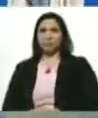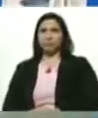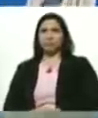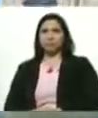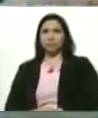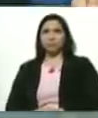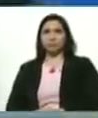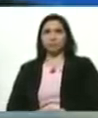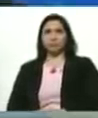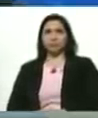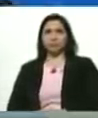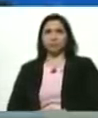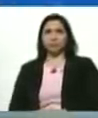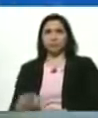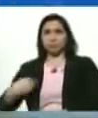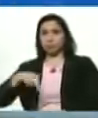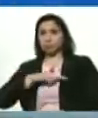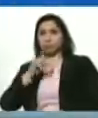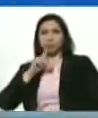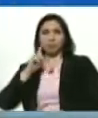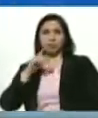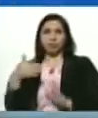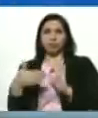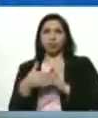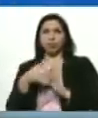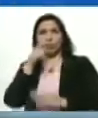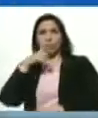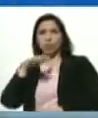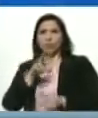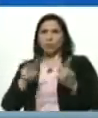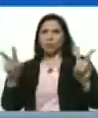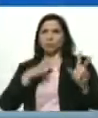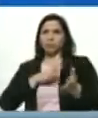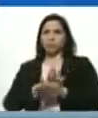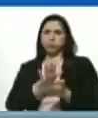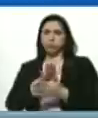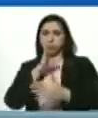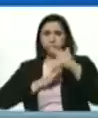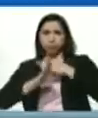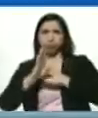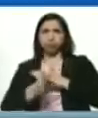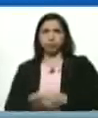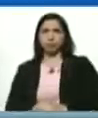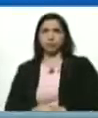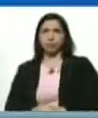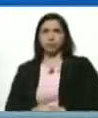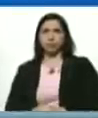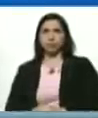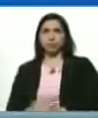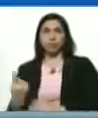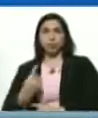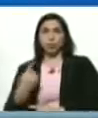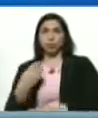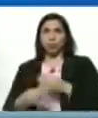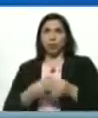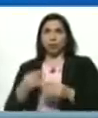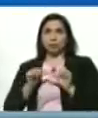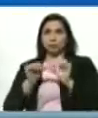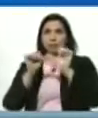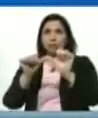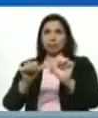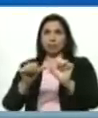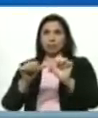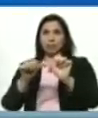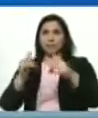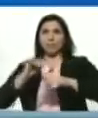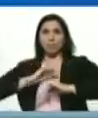infame contra un pueblo pacifista pacífico noble que lo único que hace es seguir su propio camino constitucional